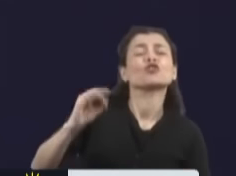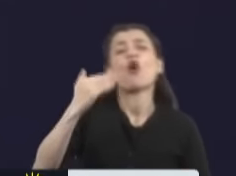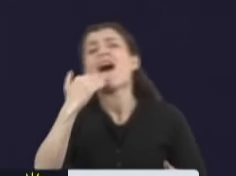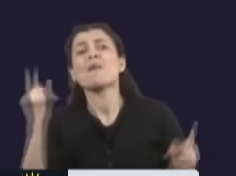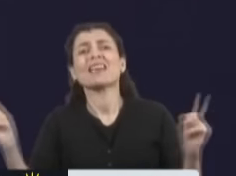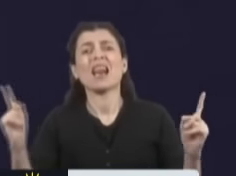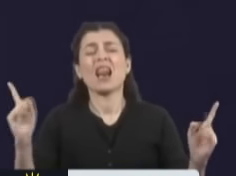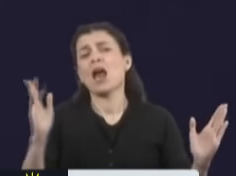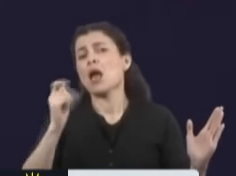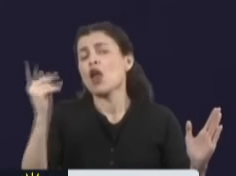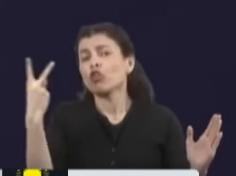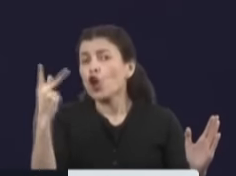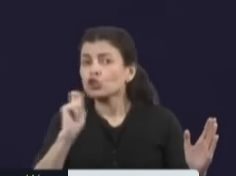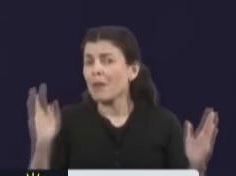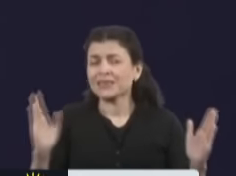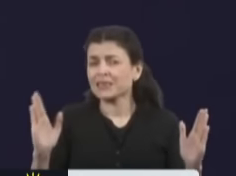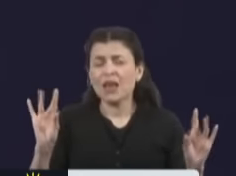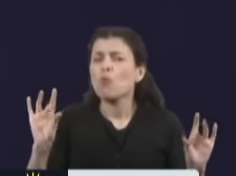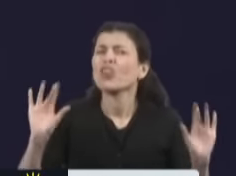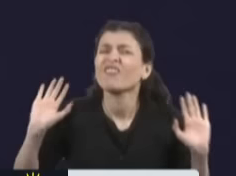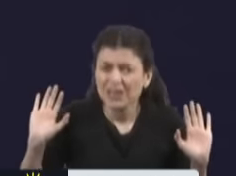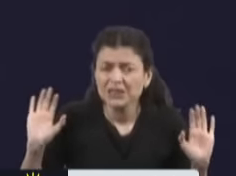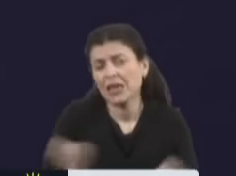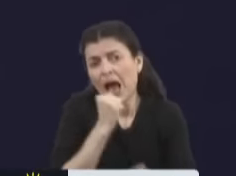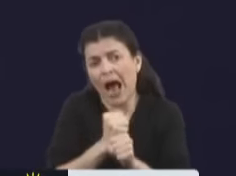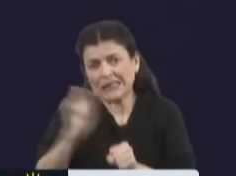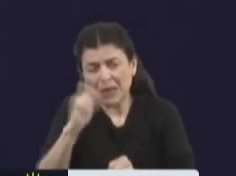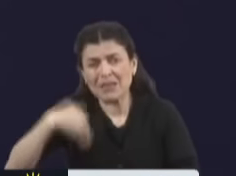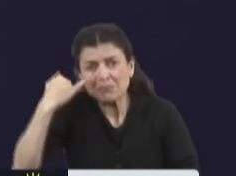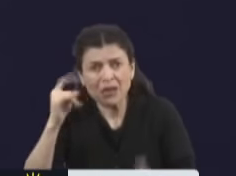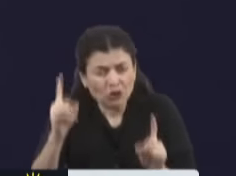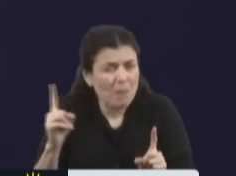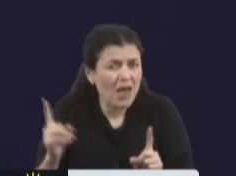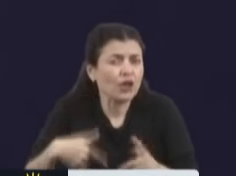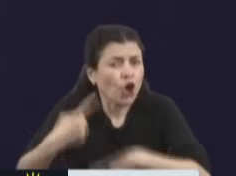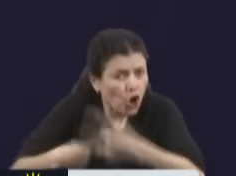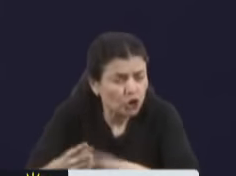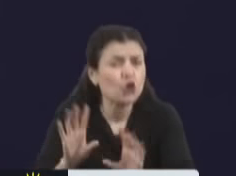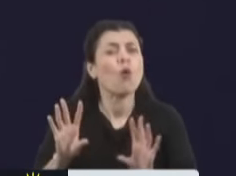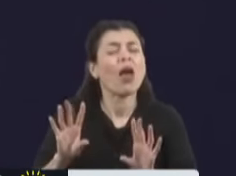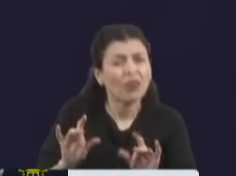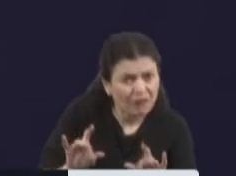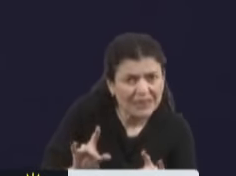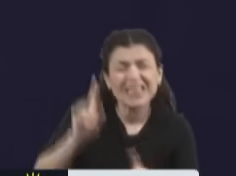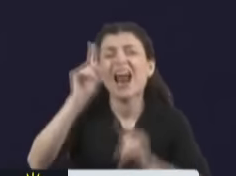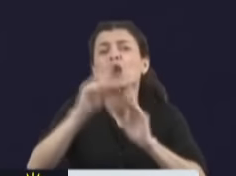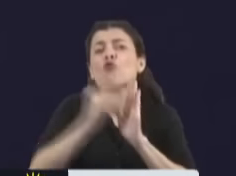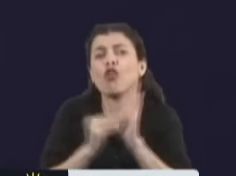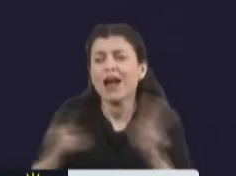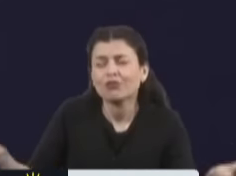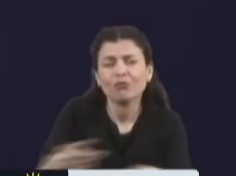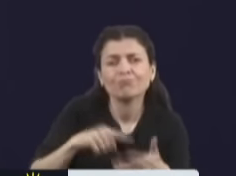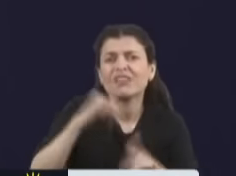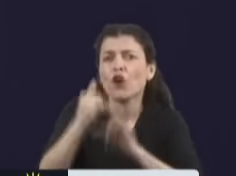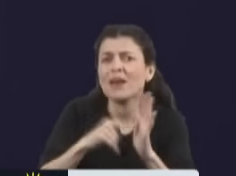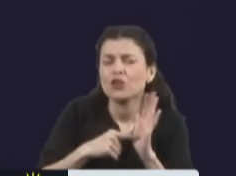Y por supuesto es razonable que en mayo todavía los números que se conozcan en algunos rubros o en algunos sectores sean malos también por lo tanto que